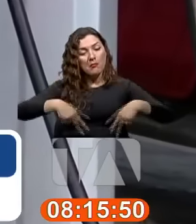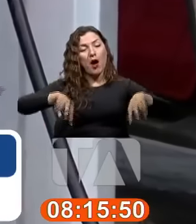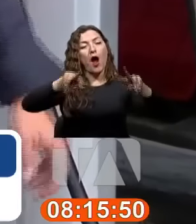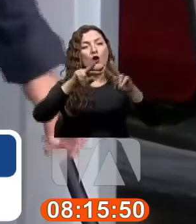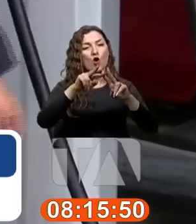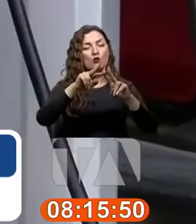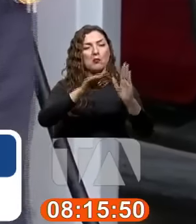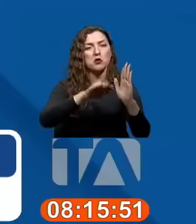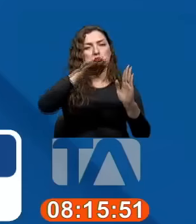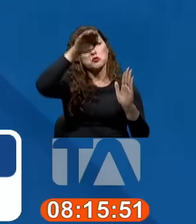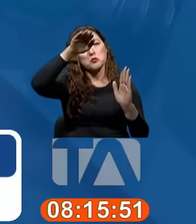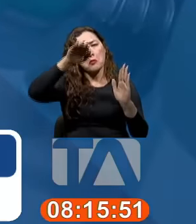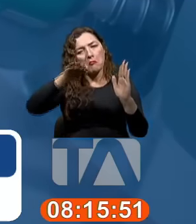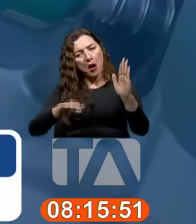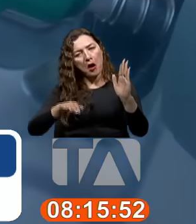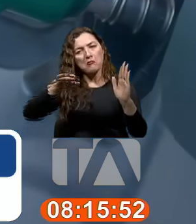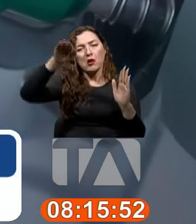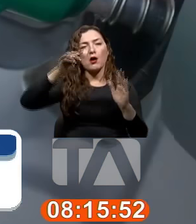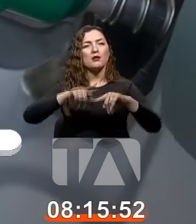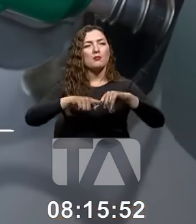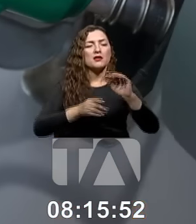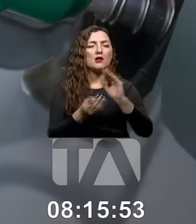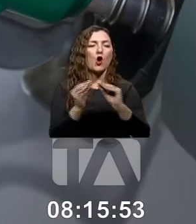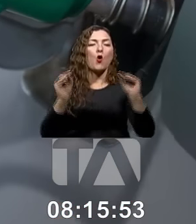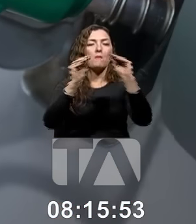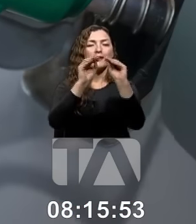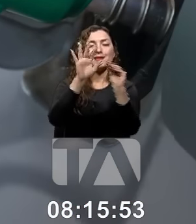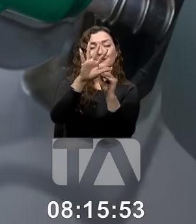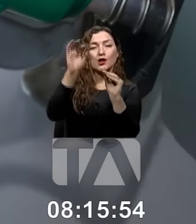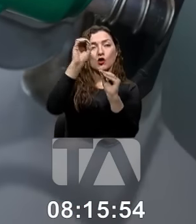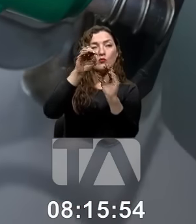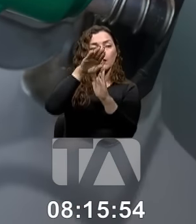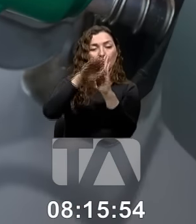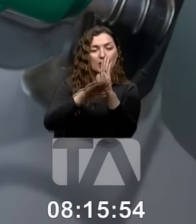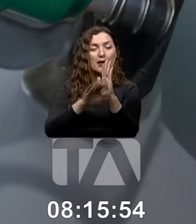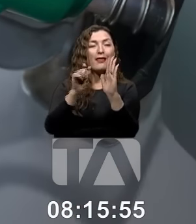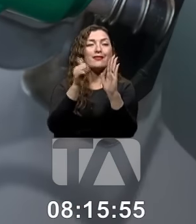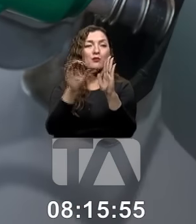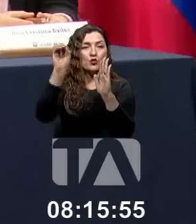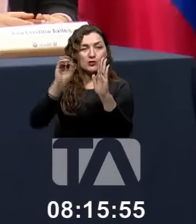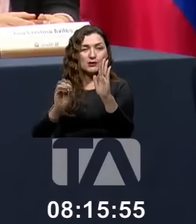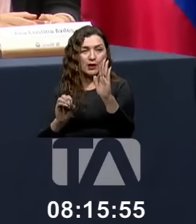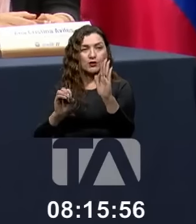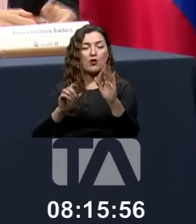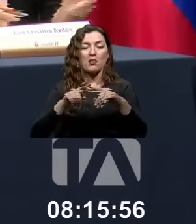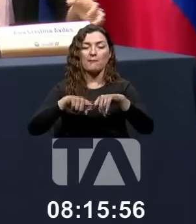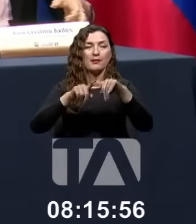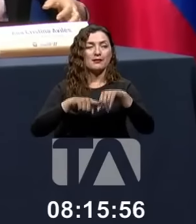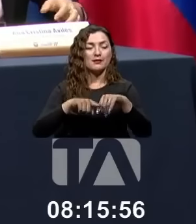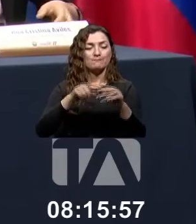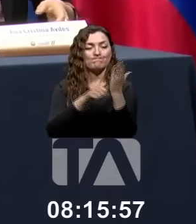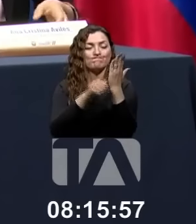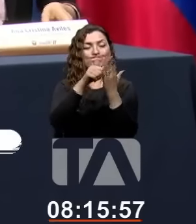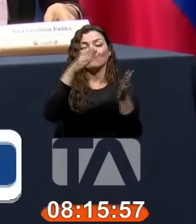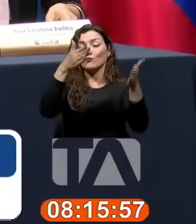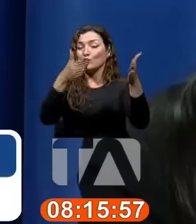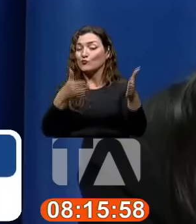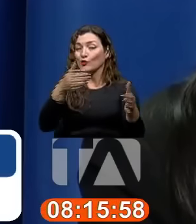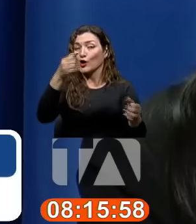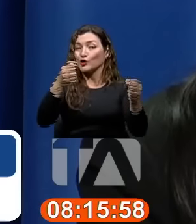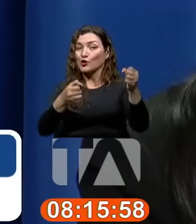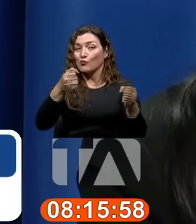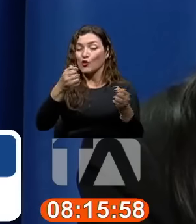estabilización, con el que los precios incrementarán hasta un 5% y se reducirán hasta en un 10%. El ministro de Transporte explicó que tras